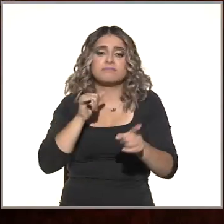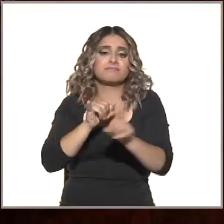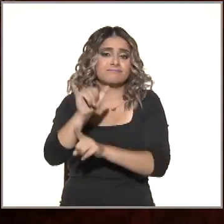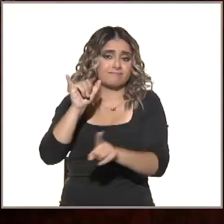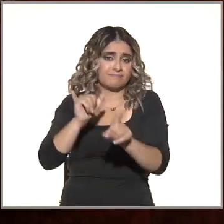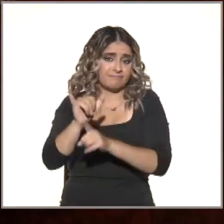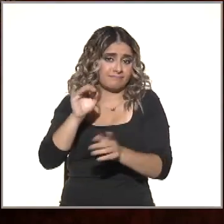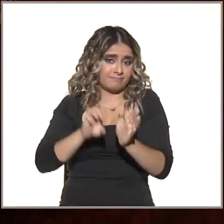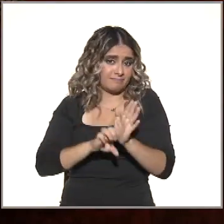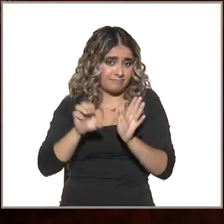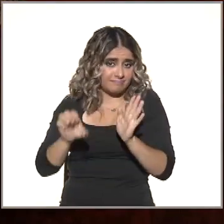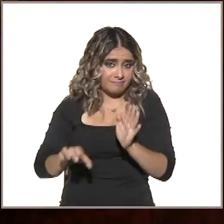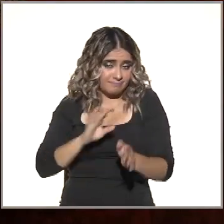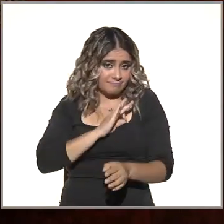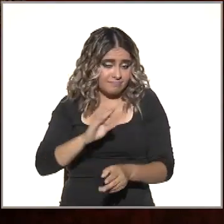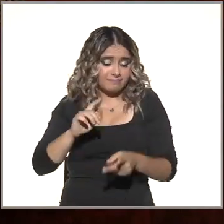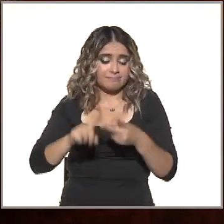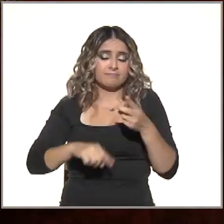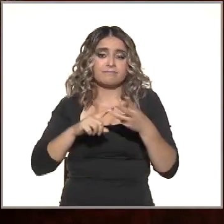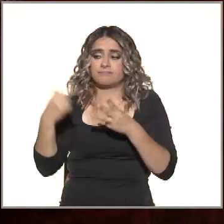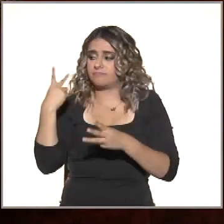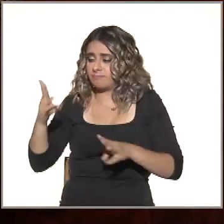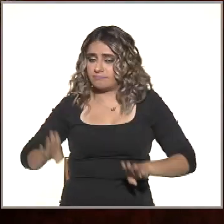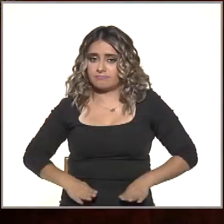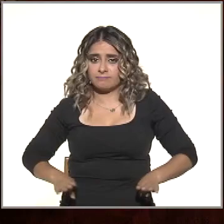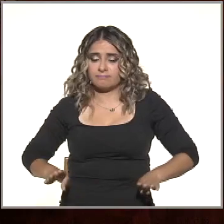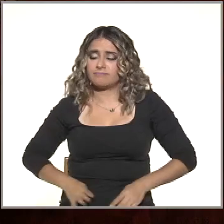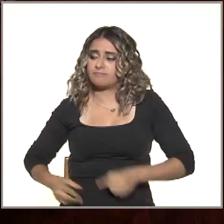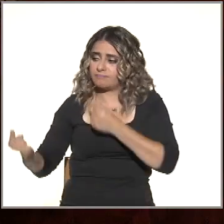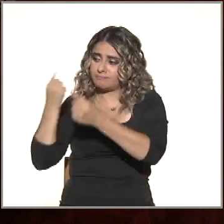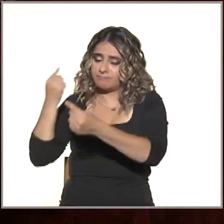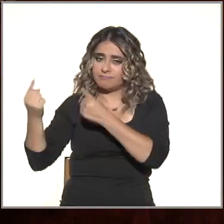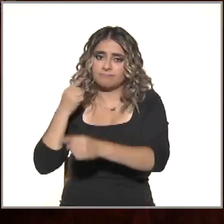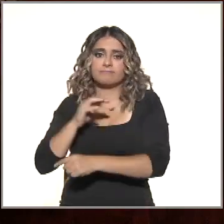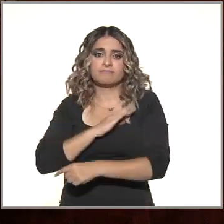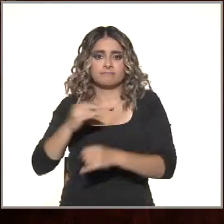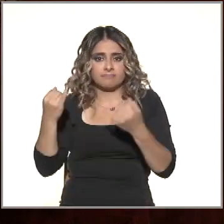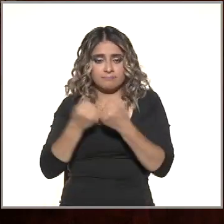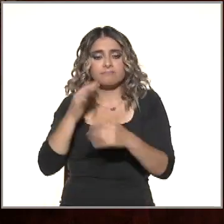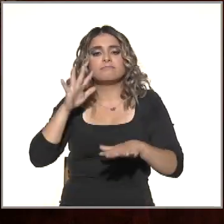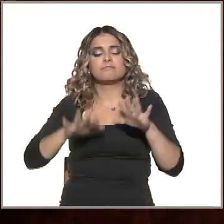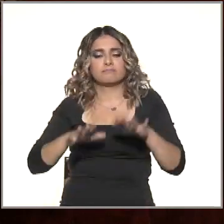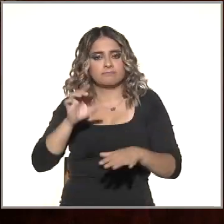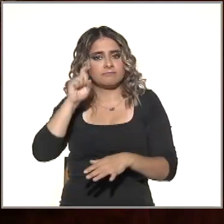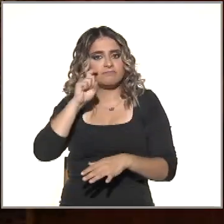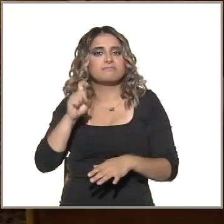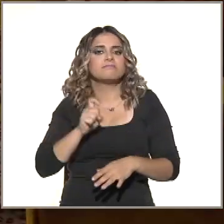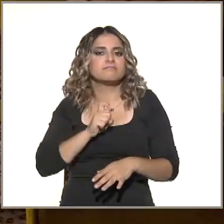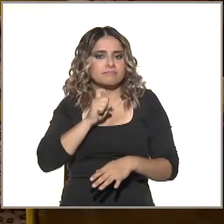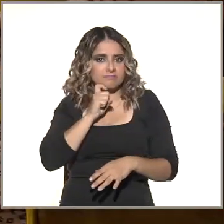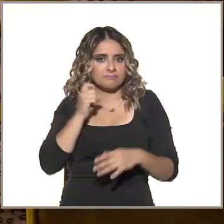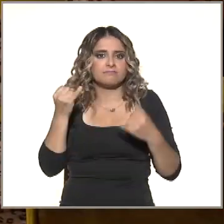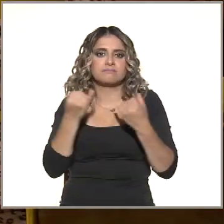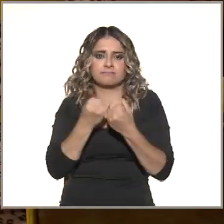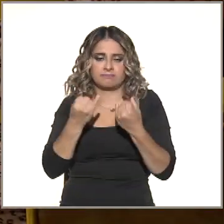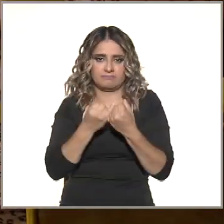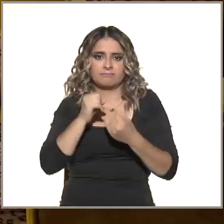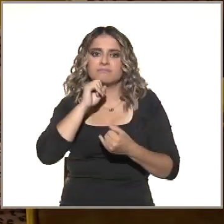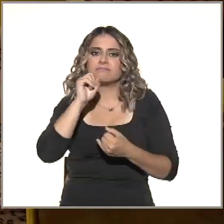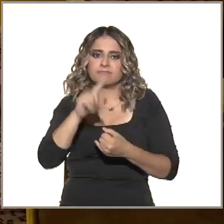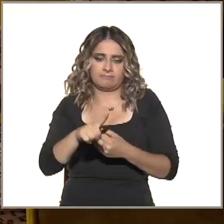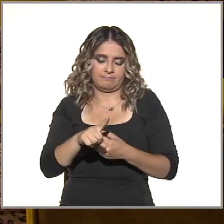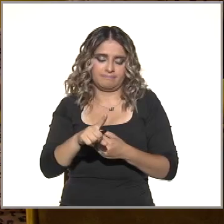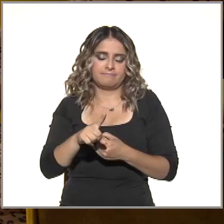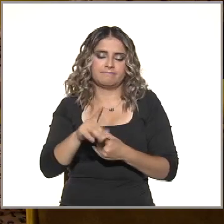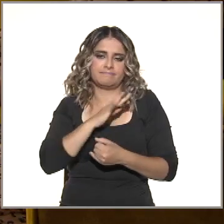como ejemplo. También con la pareja, sin perder de vista también la parte sexual, en donde también hay esta comunicación no verbal,